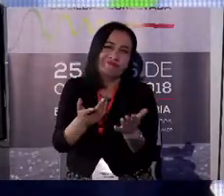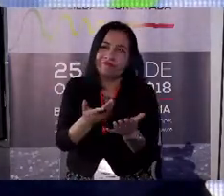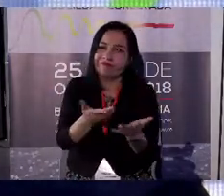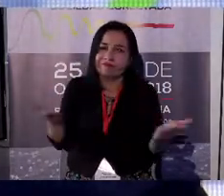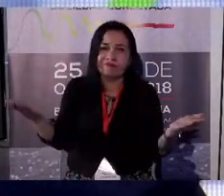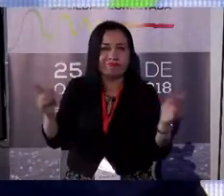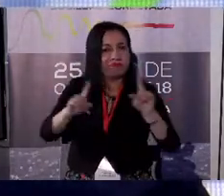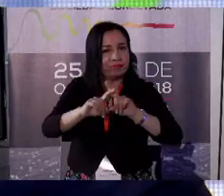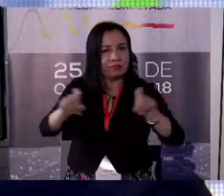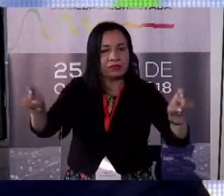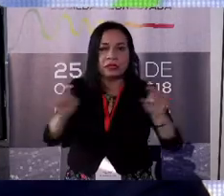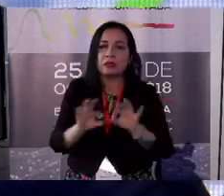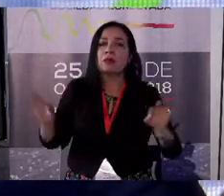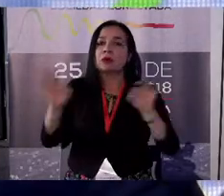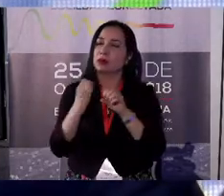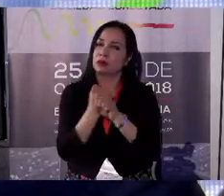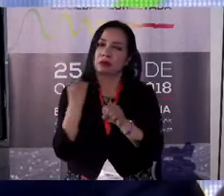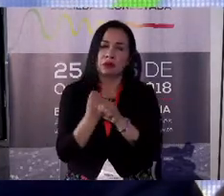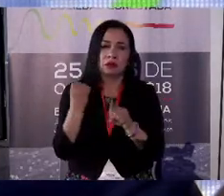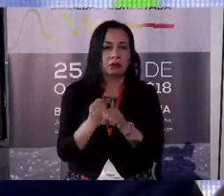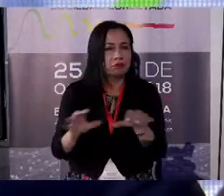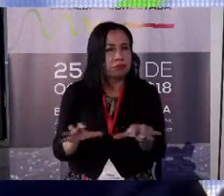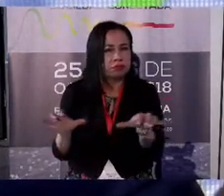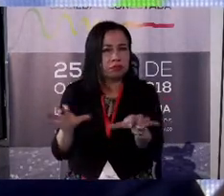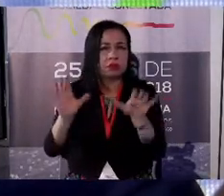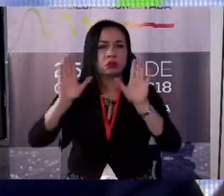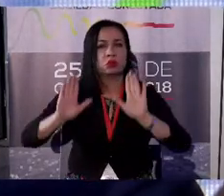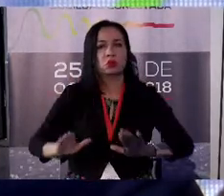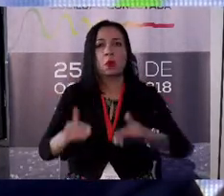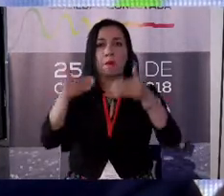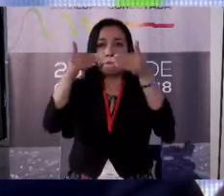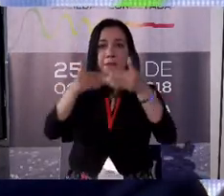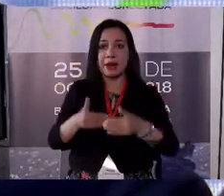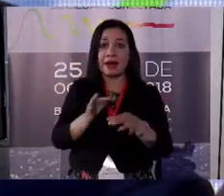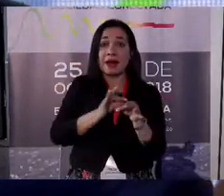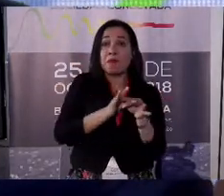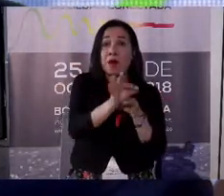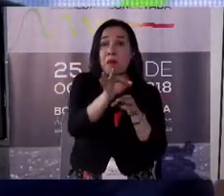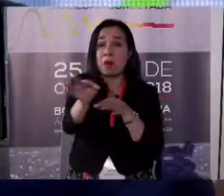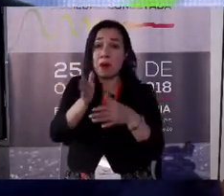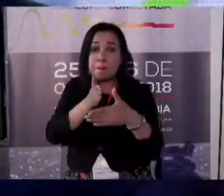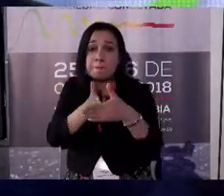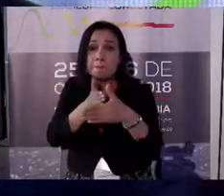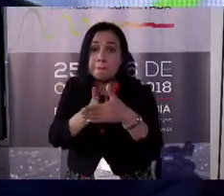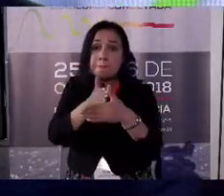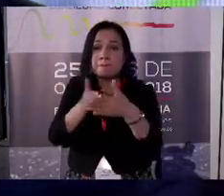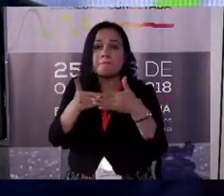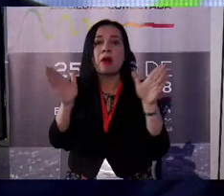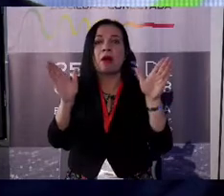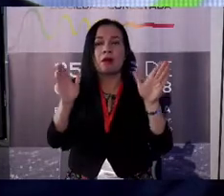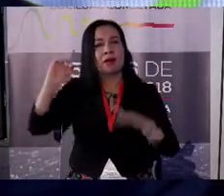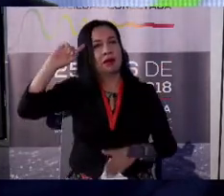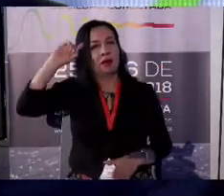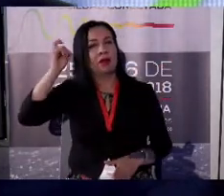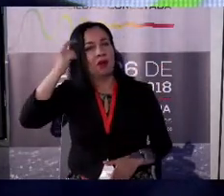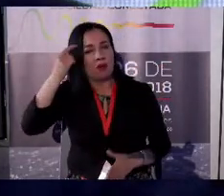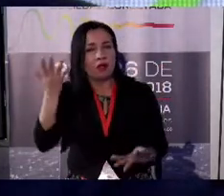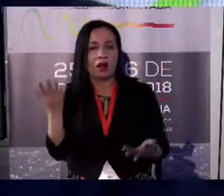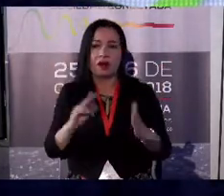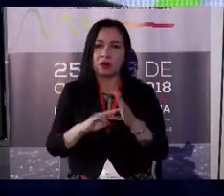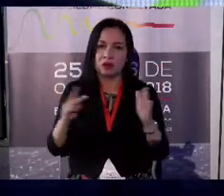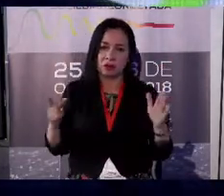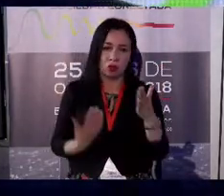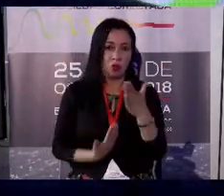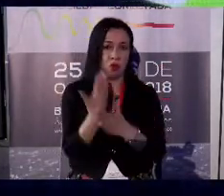eso va a haber que trabajar muchísimo en lo que son las barreras municipales. Los gobiernos, y acá en Colombia tenemos un